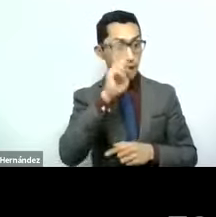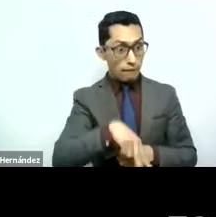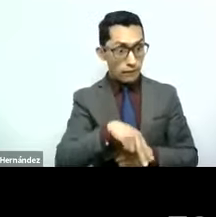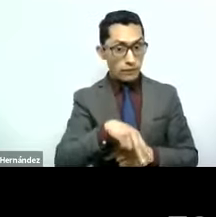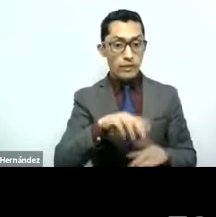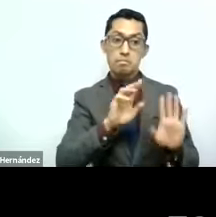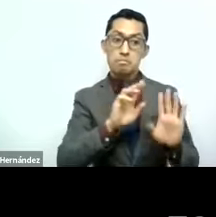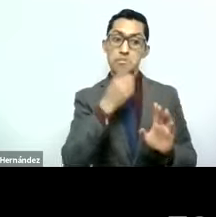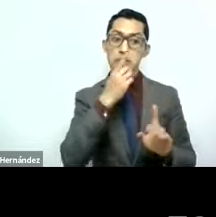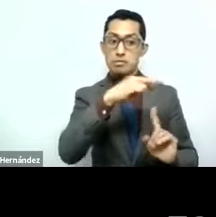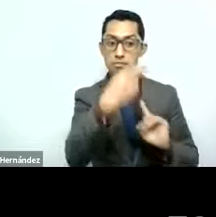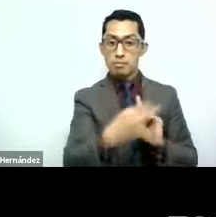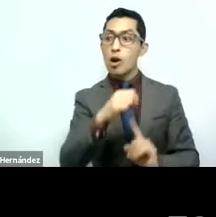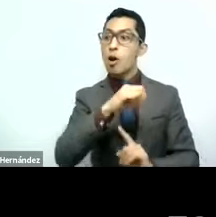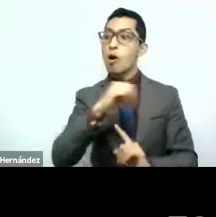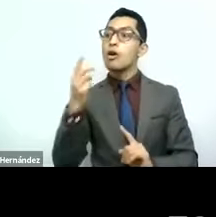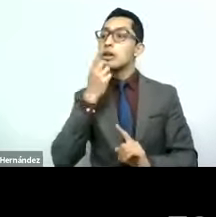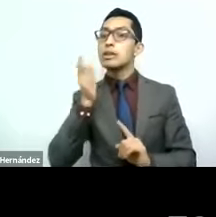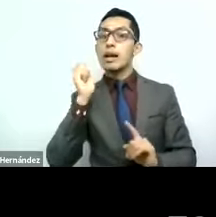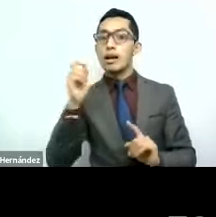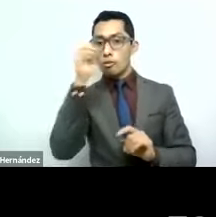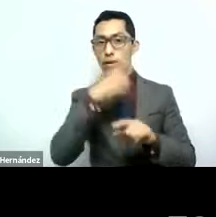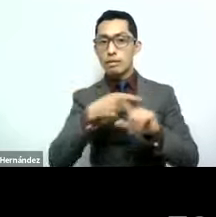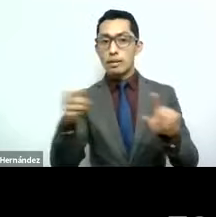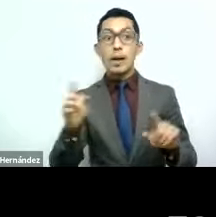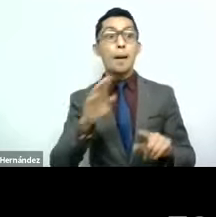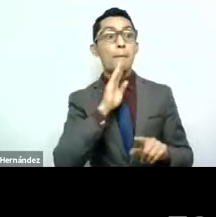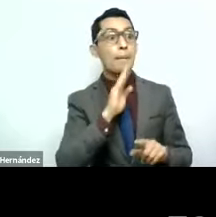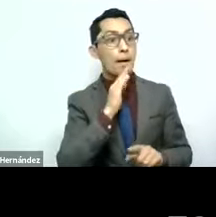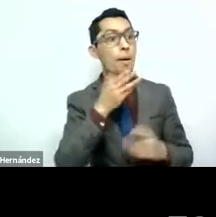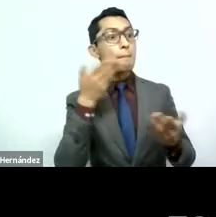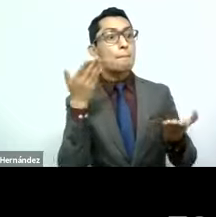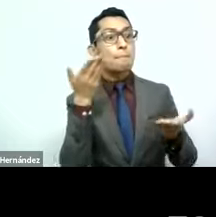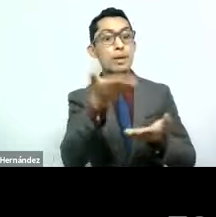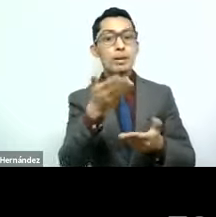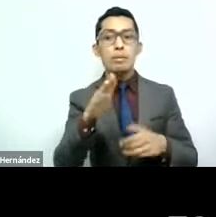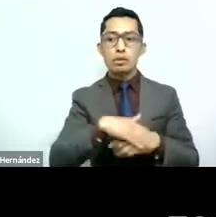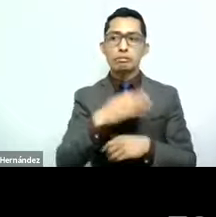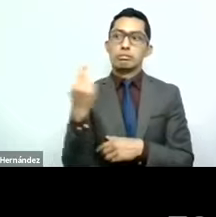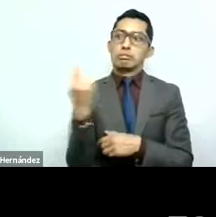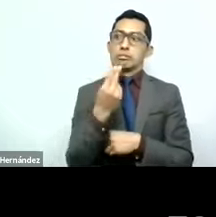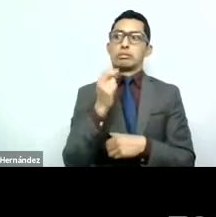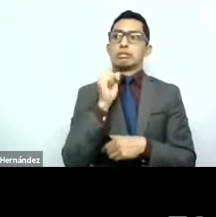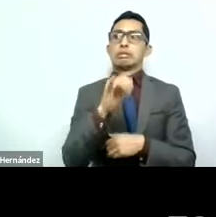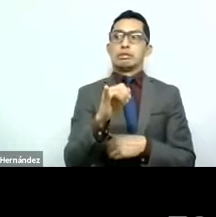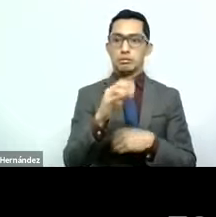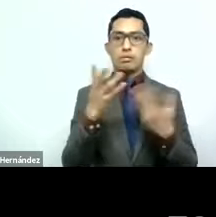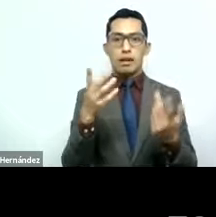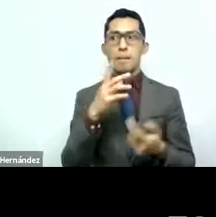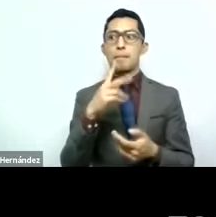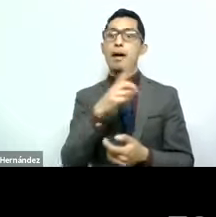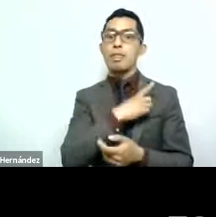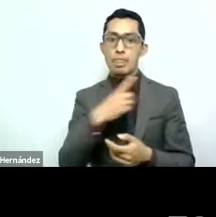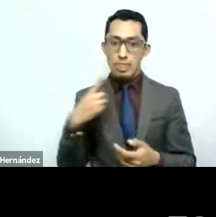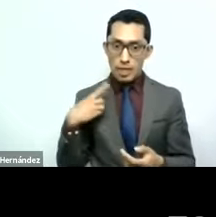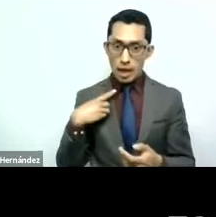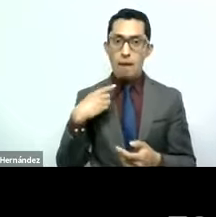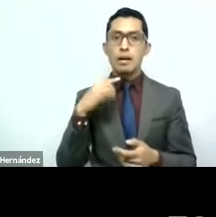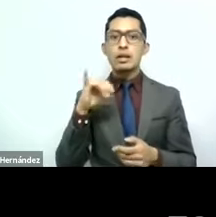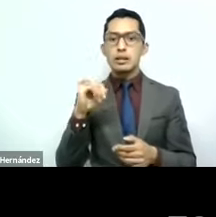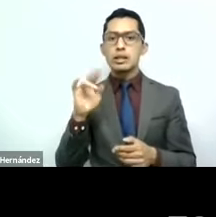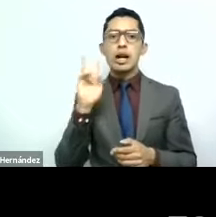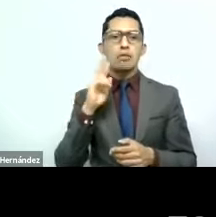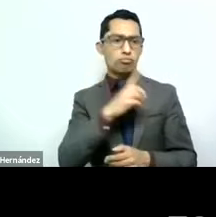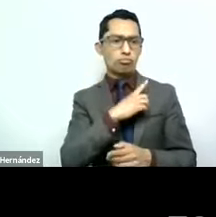posterior decía, no, la mujer si los está pidiendo es porque los necesita, más bien corresponde a la contraparte probar que puede valerse por sí